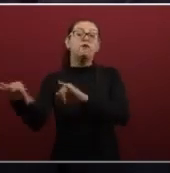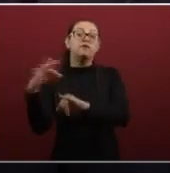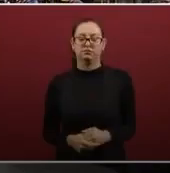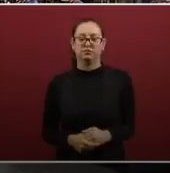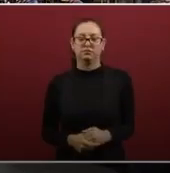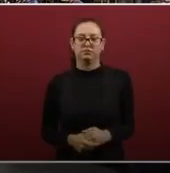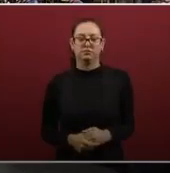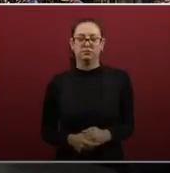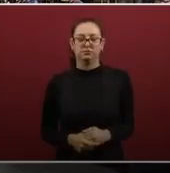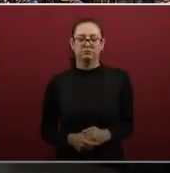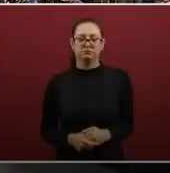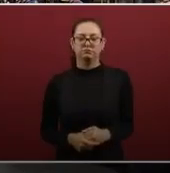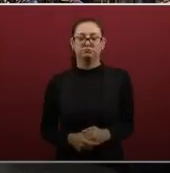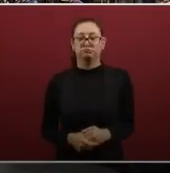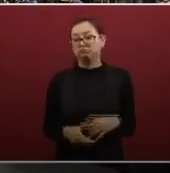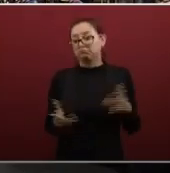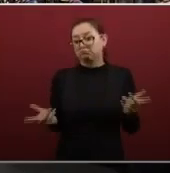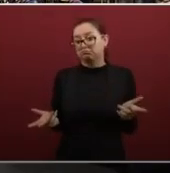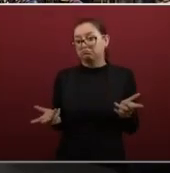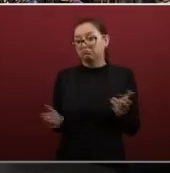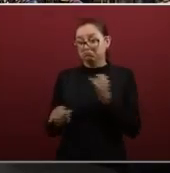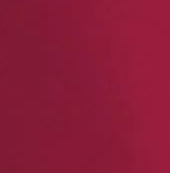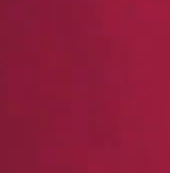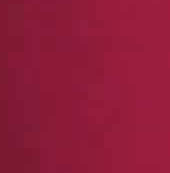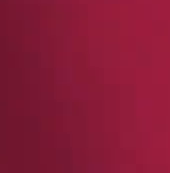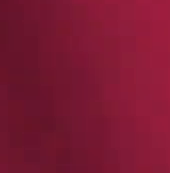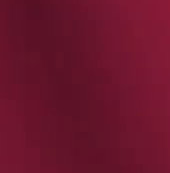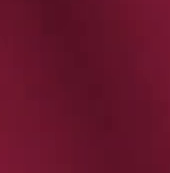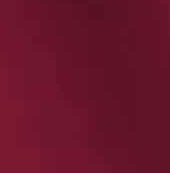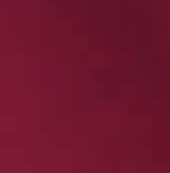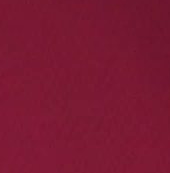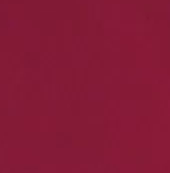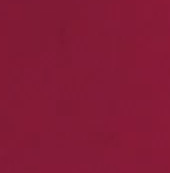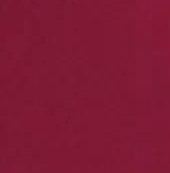año esa es la información que tengo